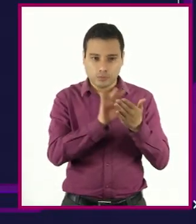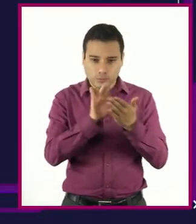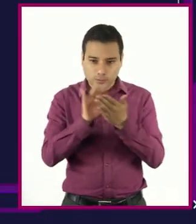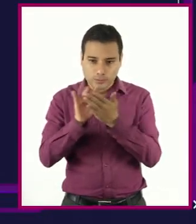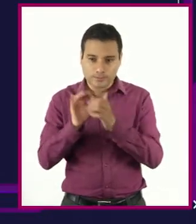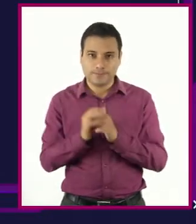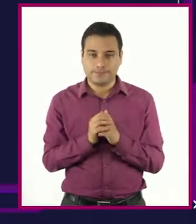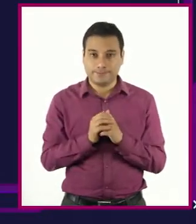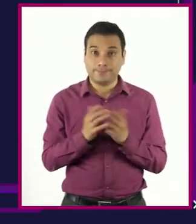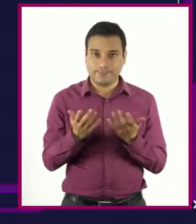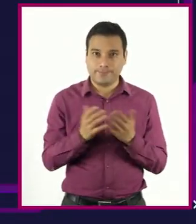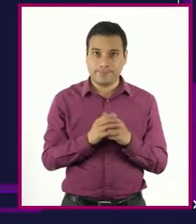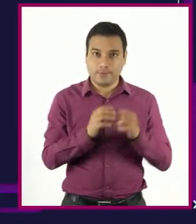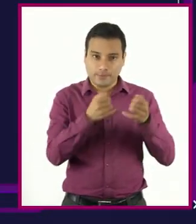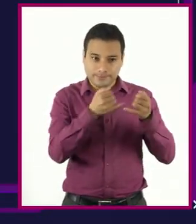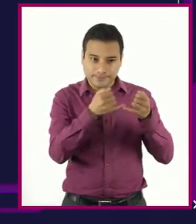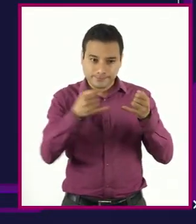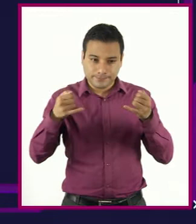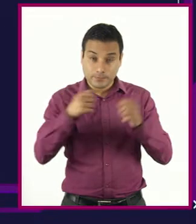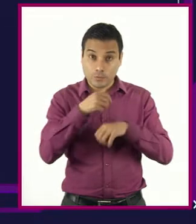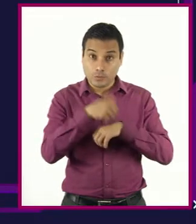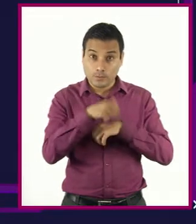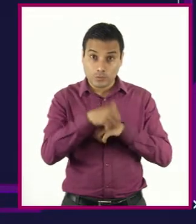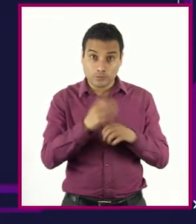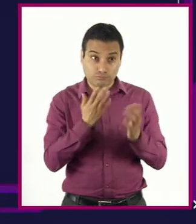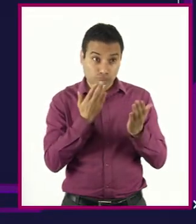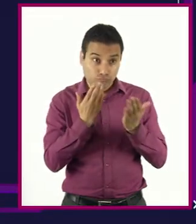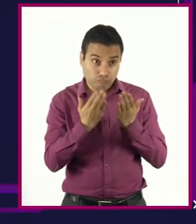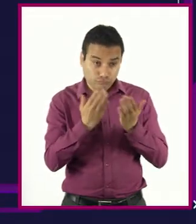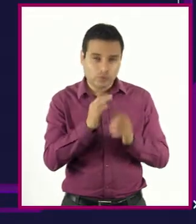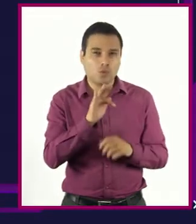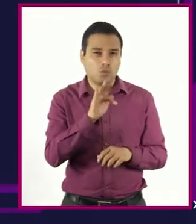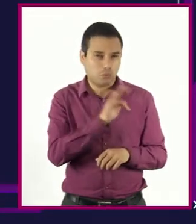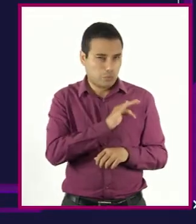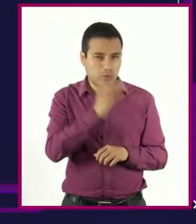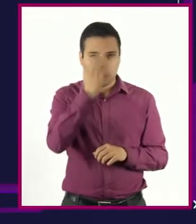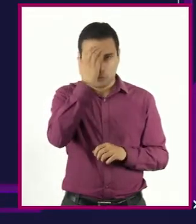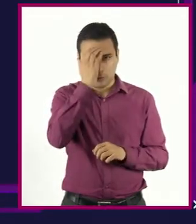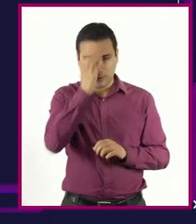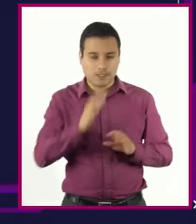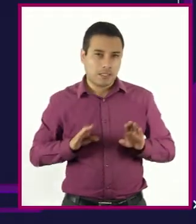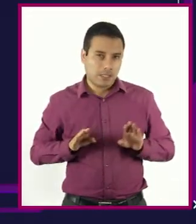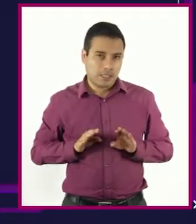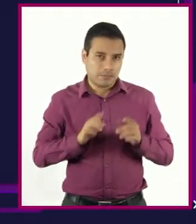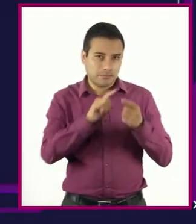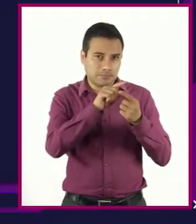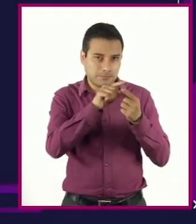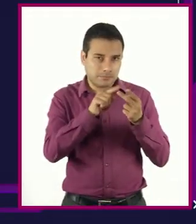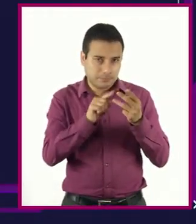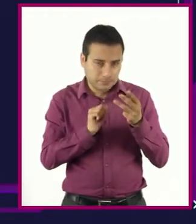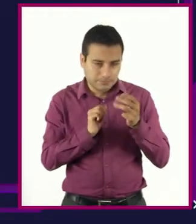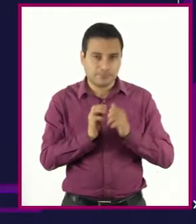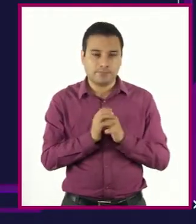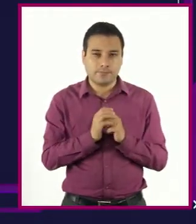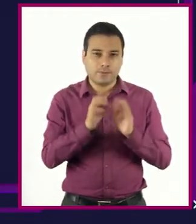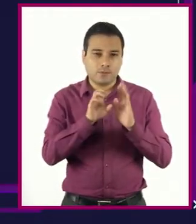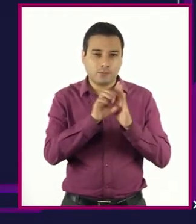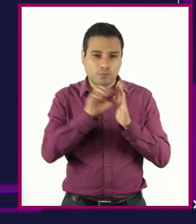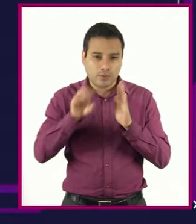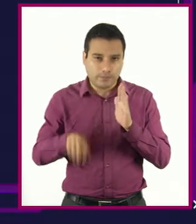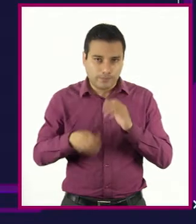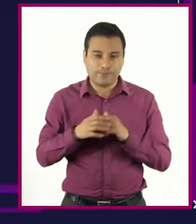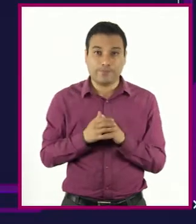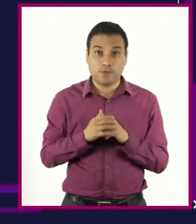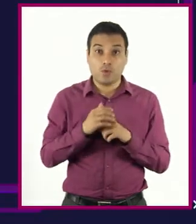recta numérica permite saber la tricotomía correcta, es decir, si un número se encuentra a la derecha de